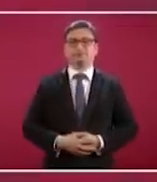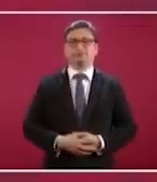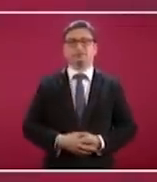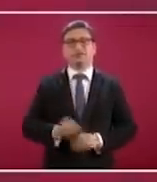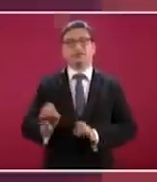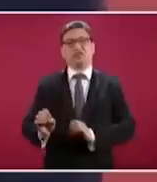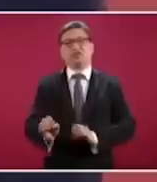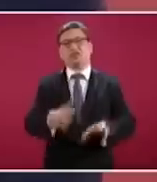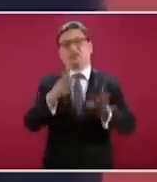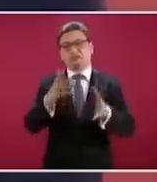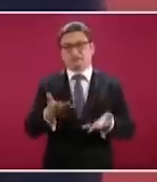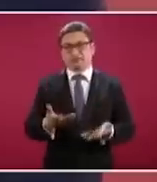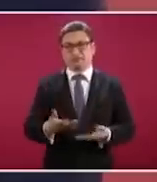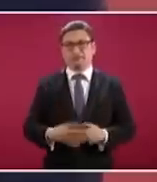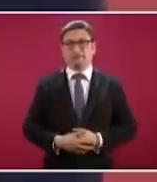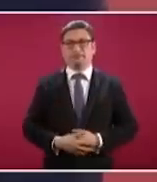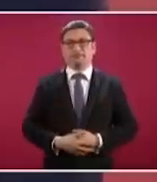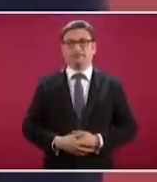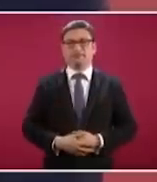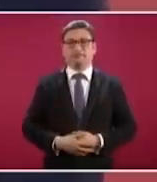se dejó en libertad